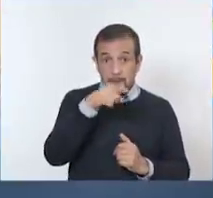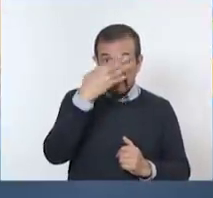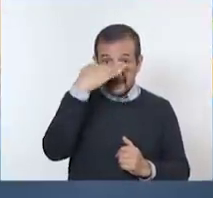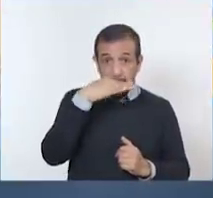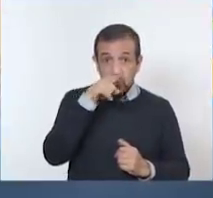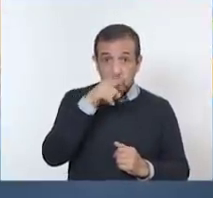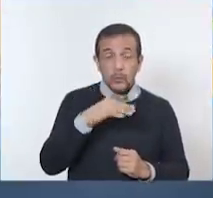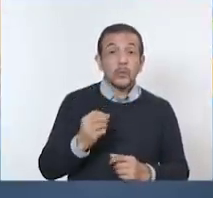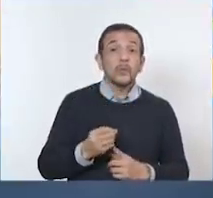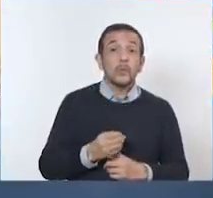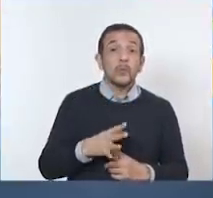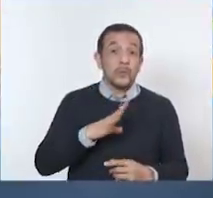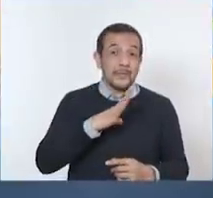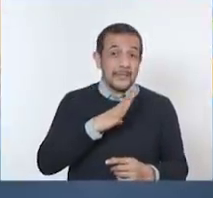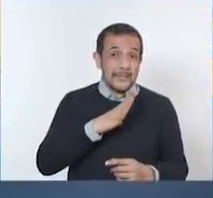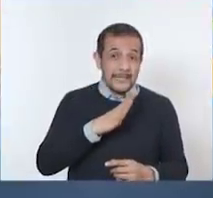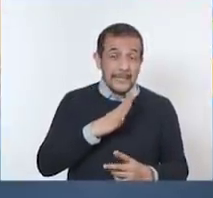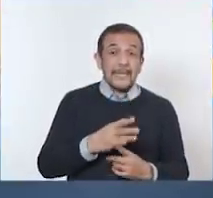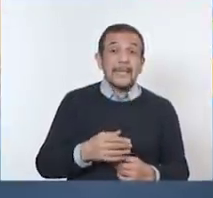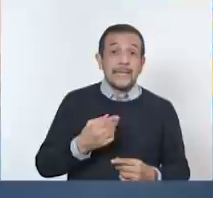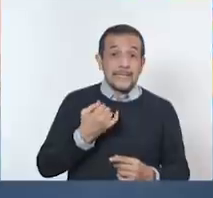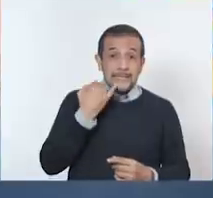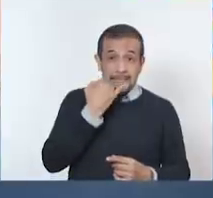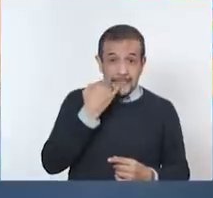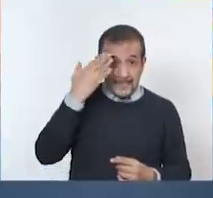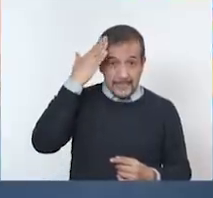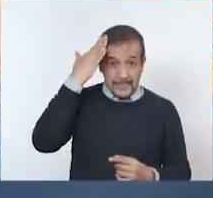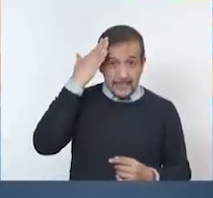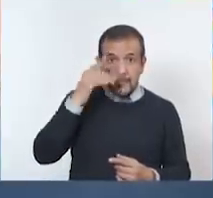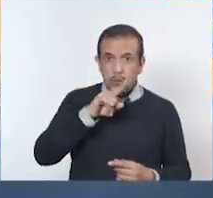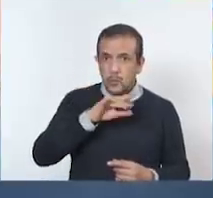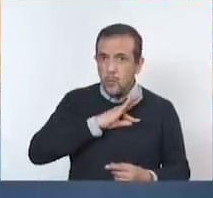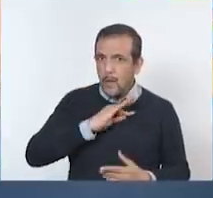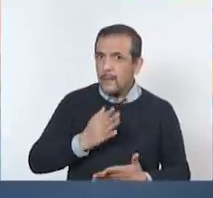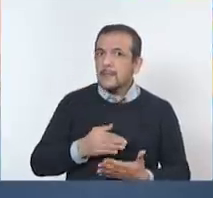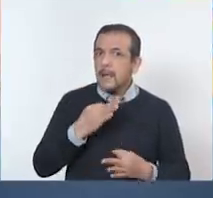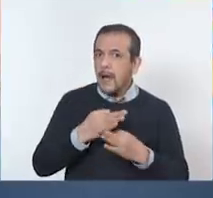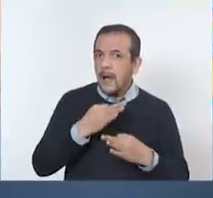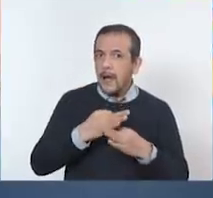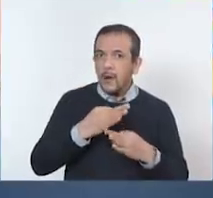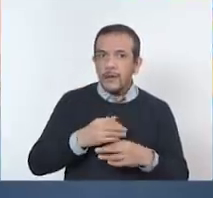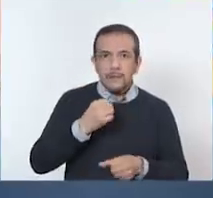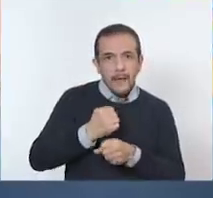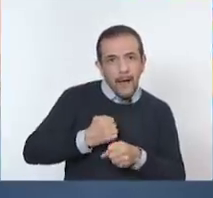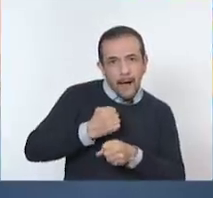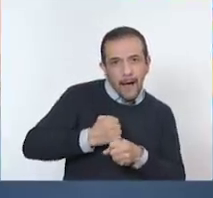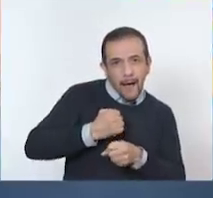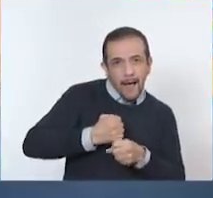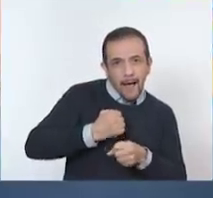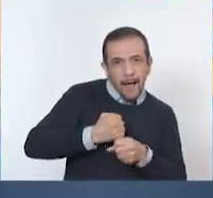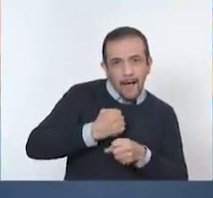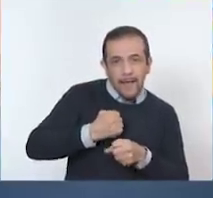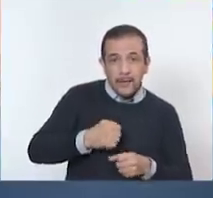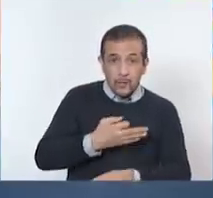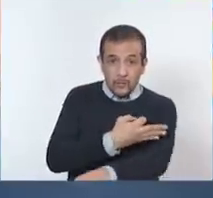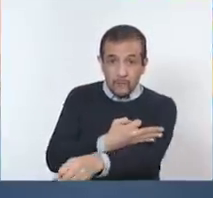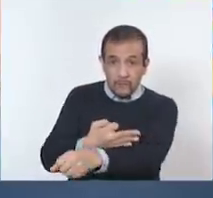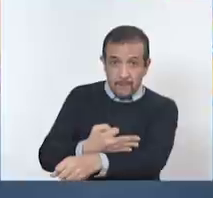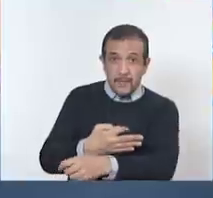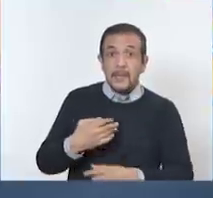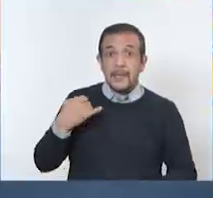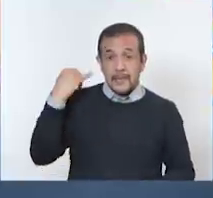si tienen la fortuna y el privilegio de hablar alguna lengua indígena, aprovecha. Es momento para practicarla. Platica con tu